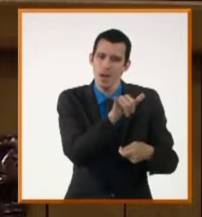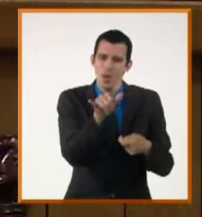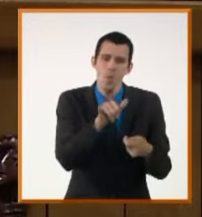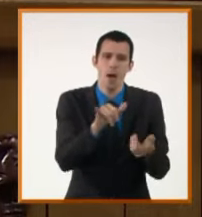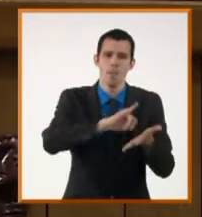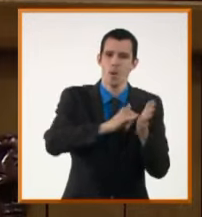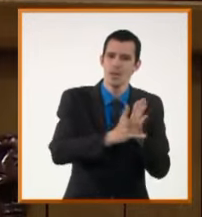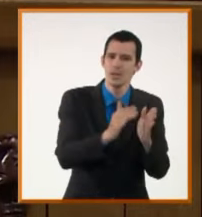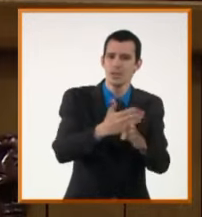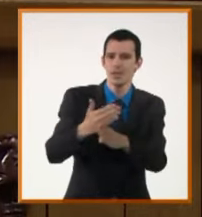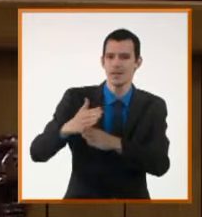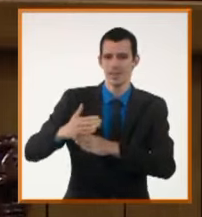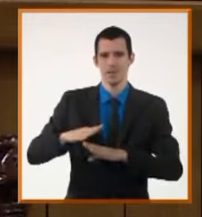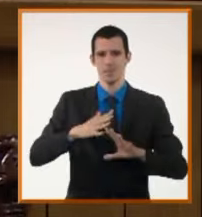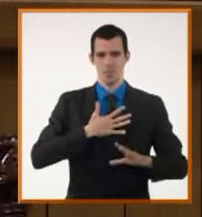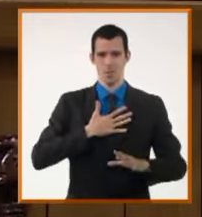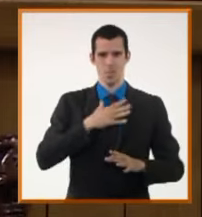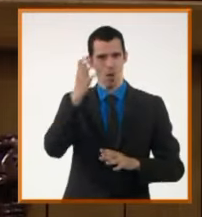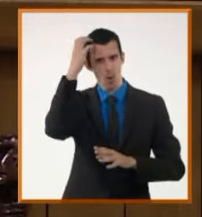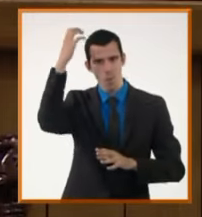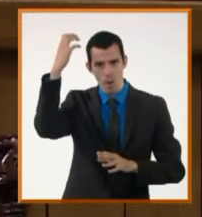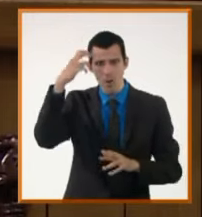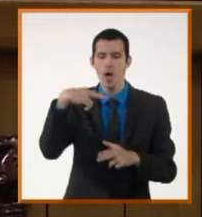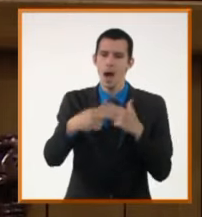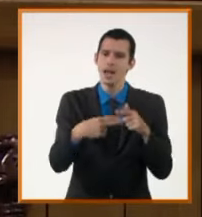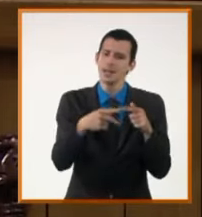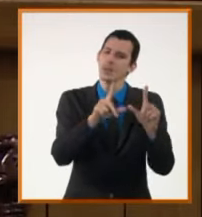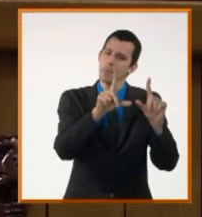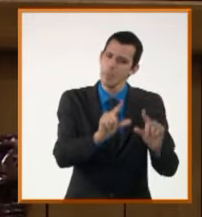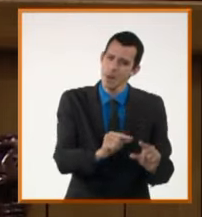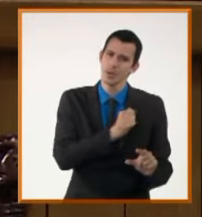comisiones durante estos días.